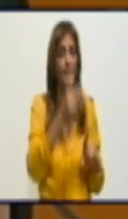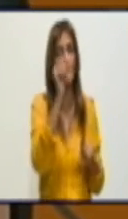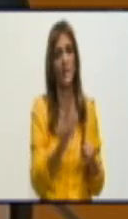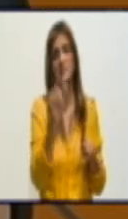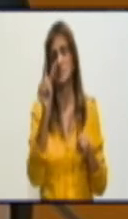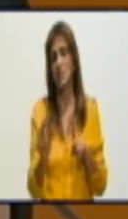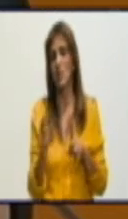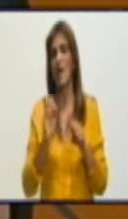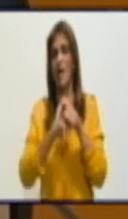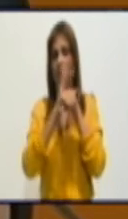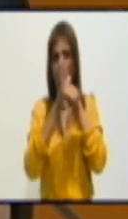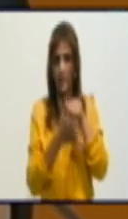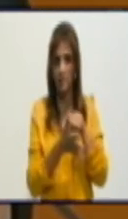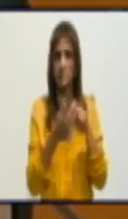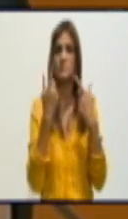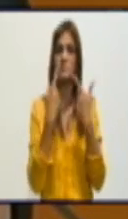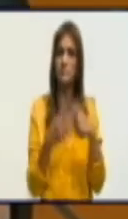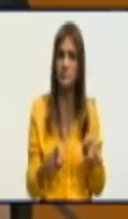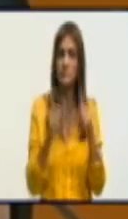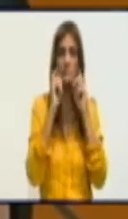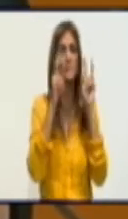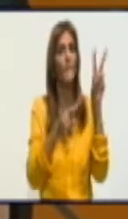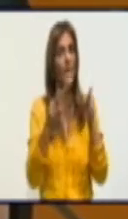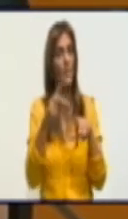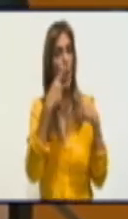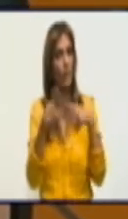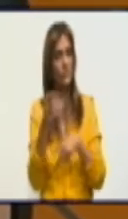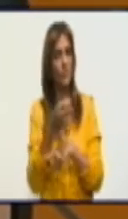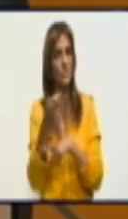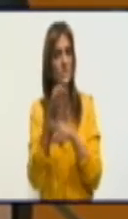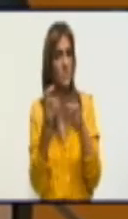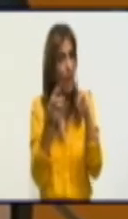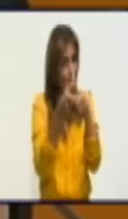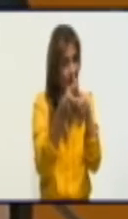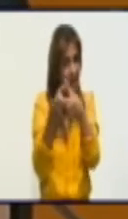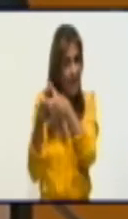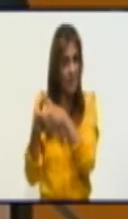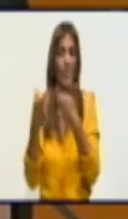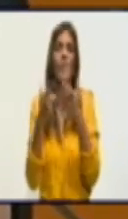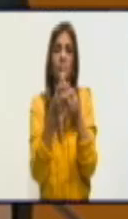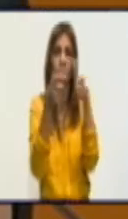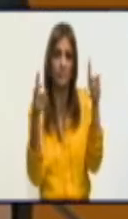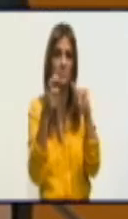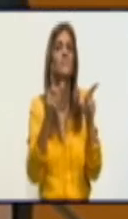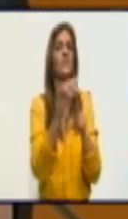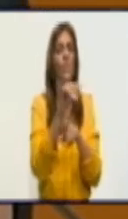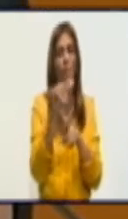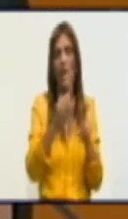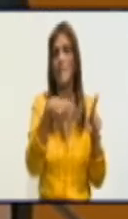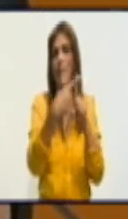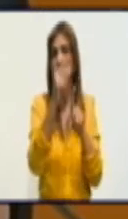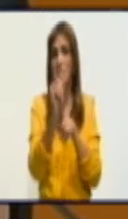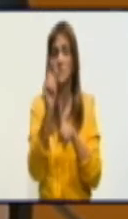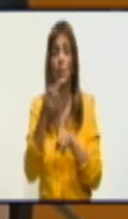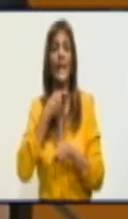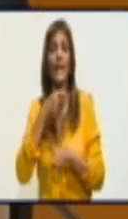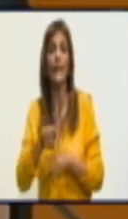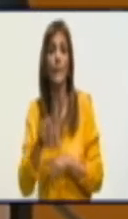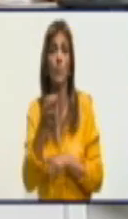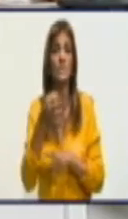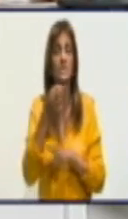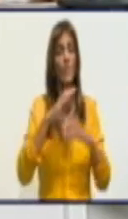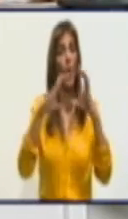pero también vemos cómo municipios pequeños han ido incrementando la cifra y todos los días reportan casos como Cauto Cristo, que tiene ya hoy una tasa